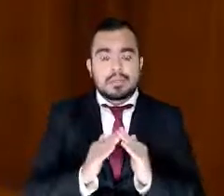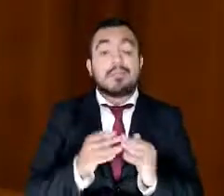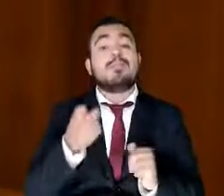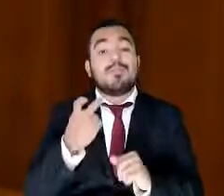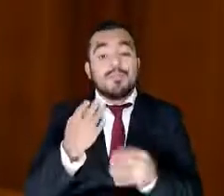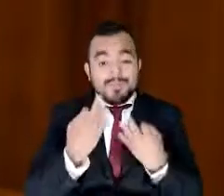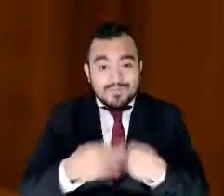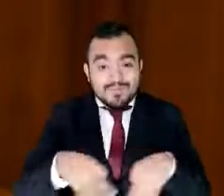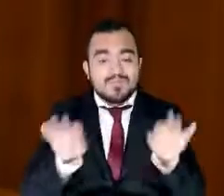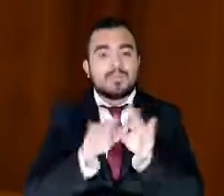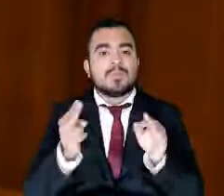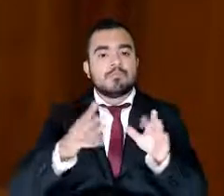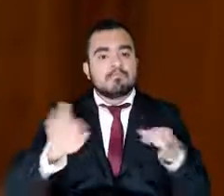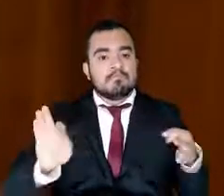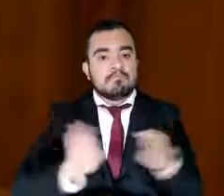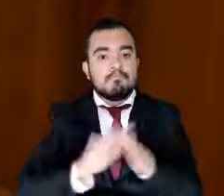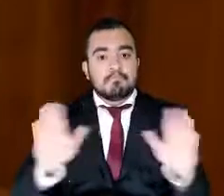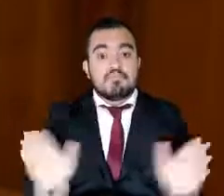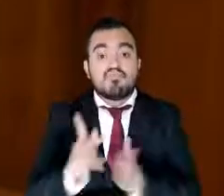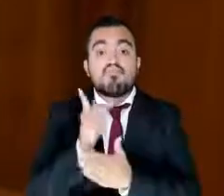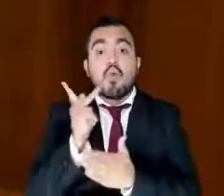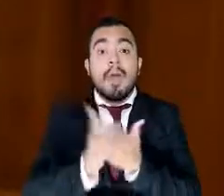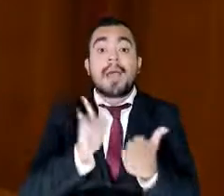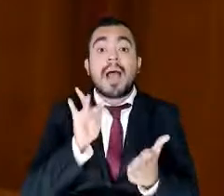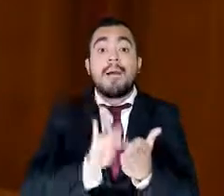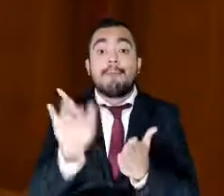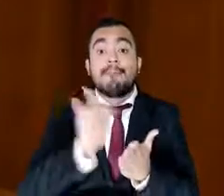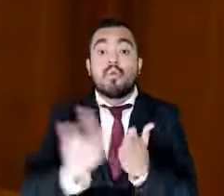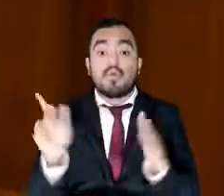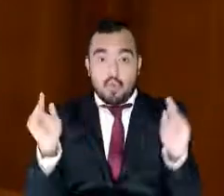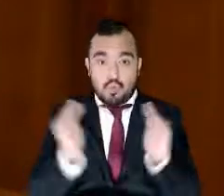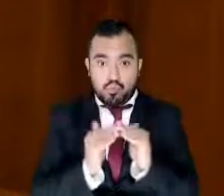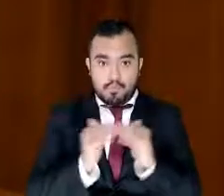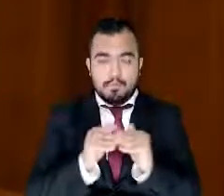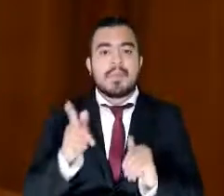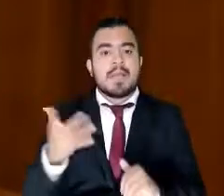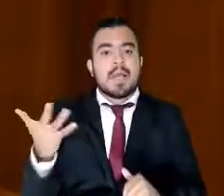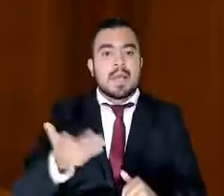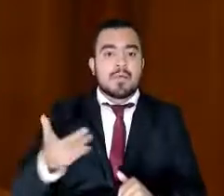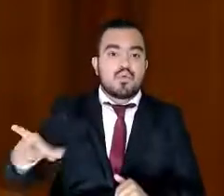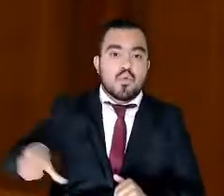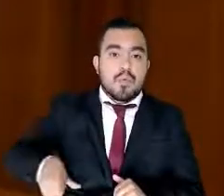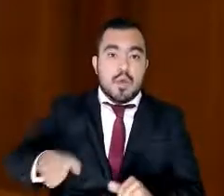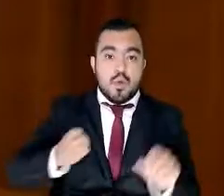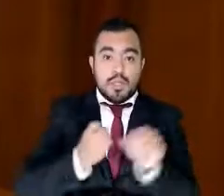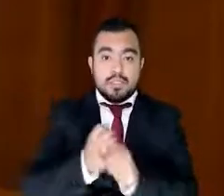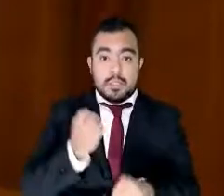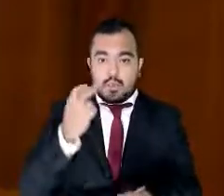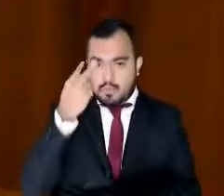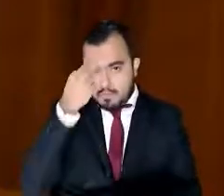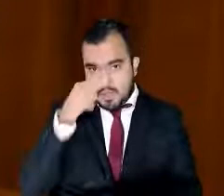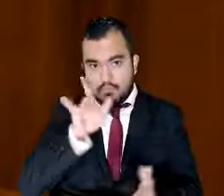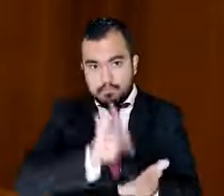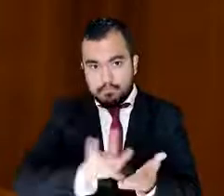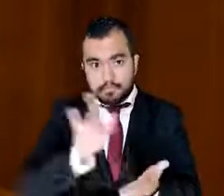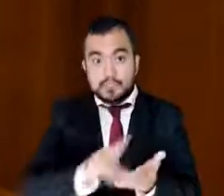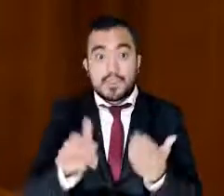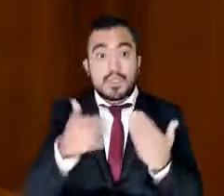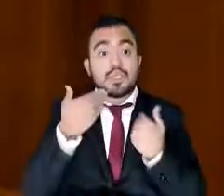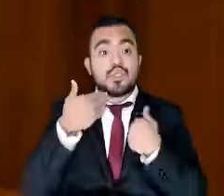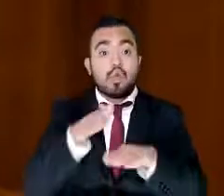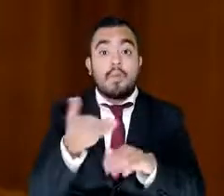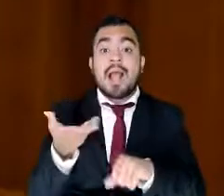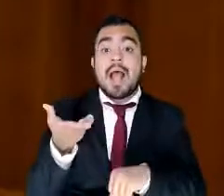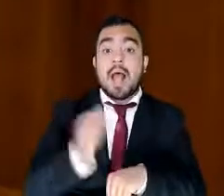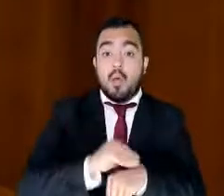continúe reforzando este programa de apoyo a la vivienda que ha sido impulsado en el gobierno del Estado. Y respecto a las autorizaciones